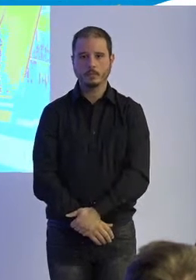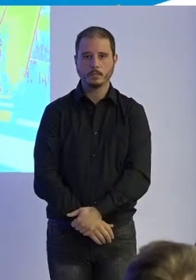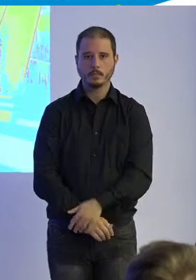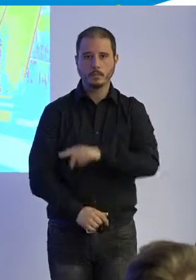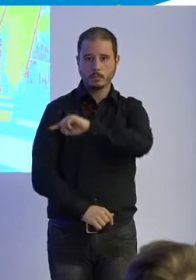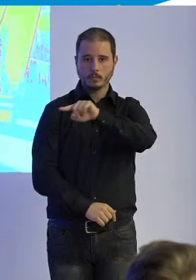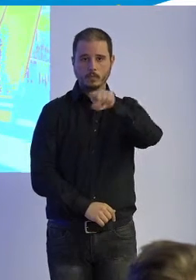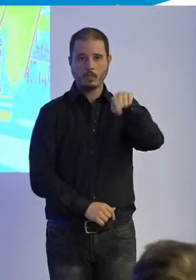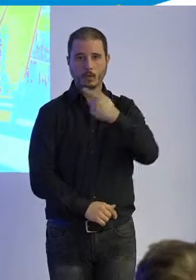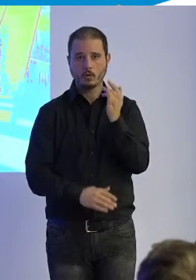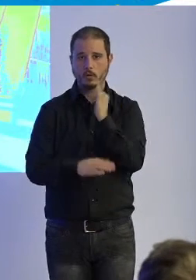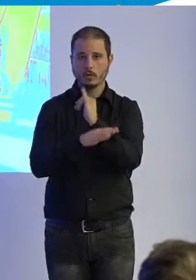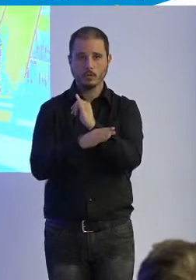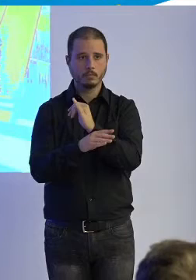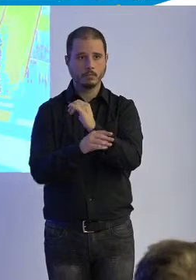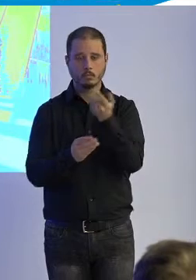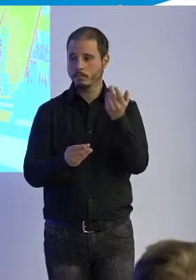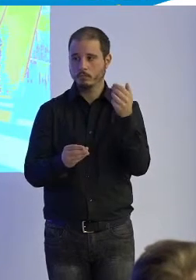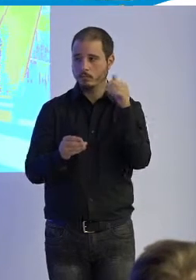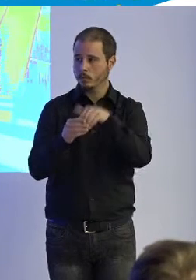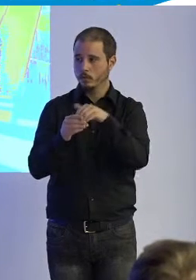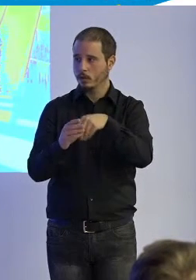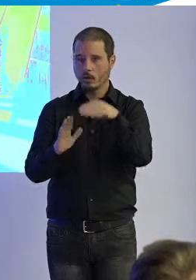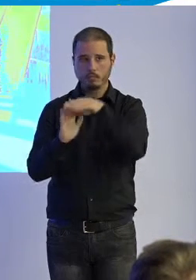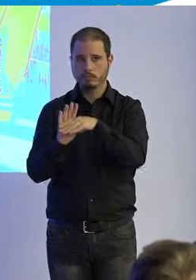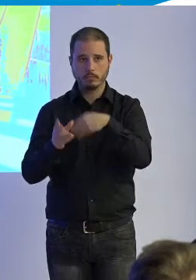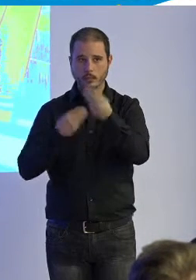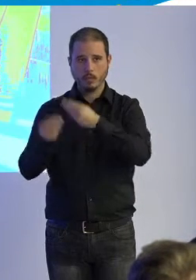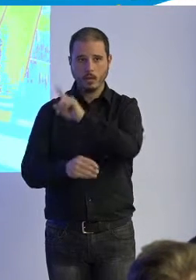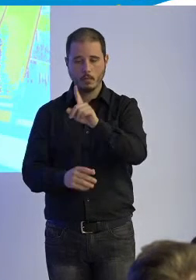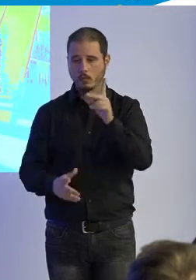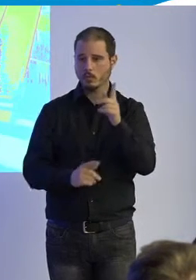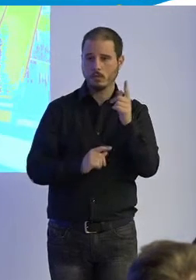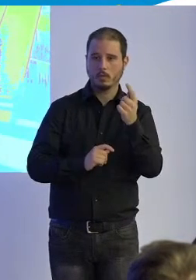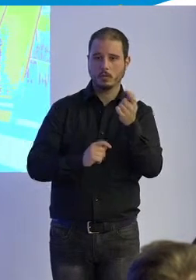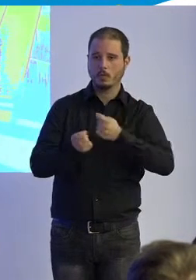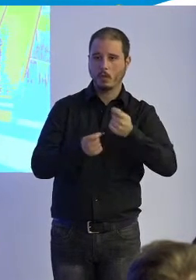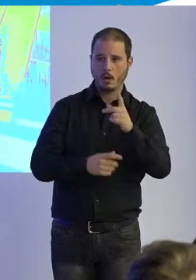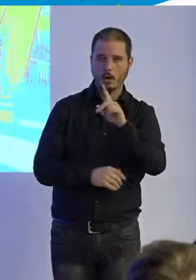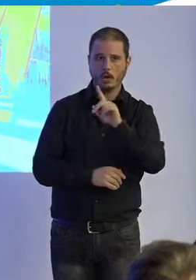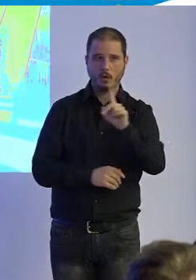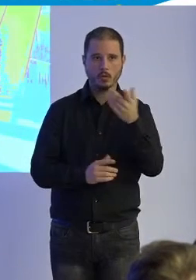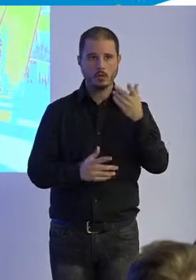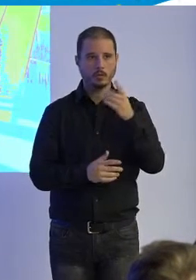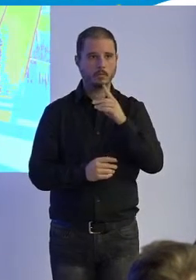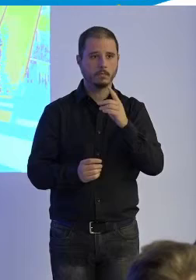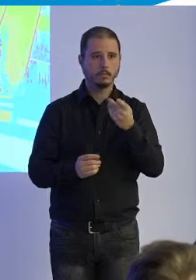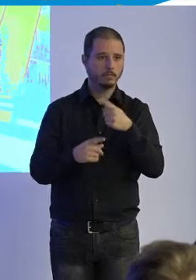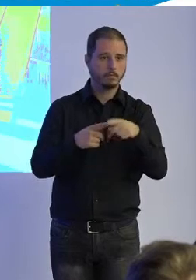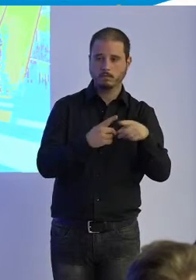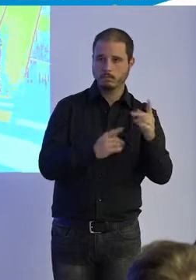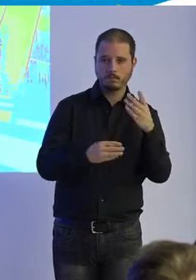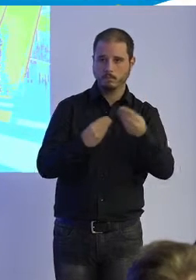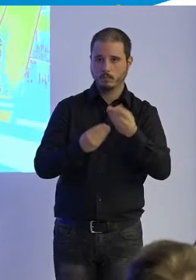Nosotros, desde el instituto, no generamos contenidos. No somos modeladores, no somos riggers, no